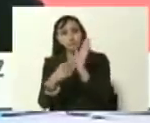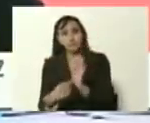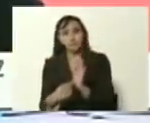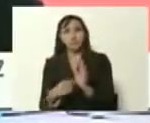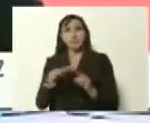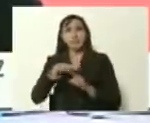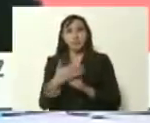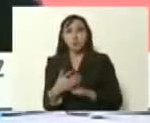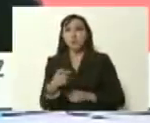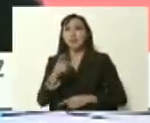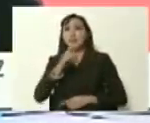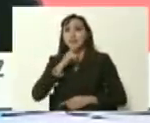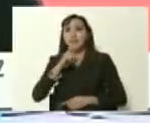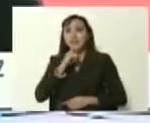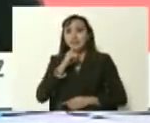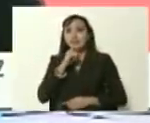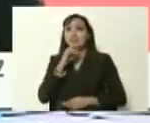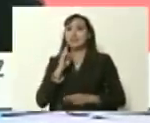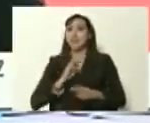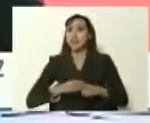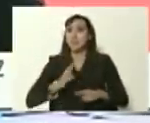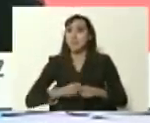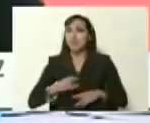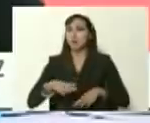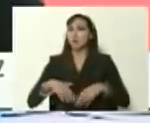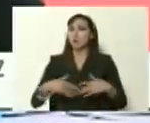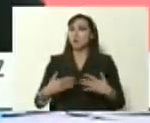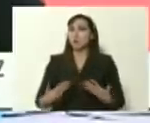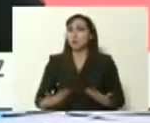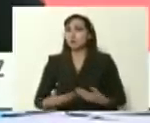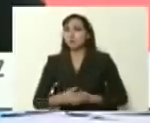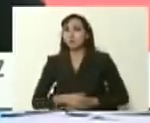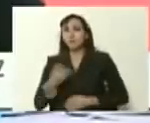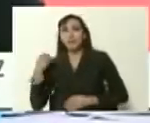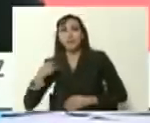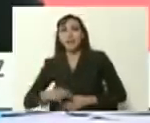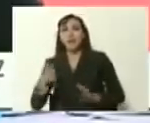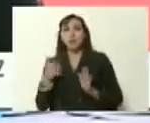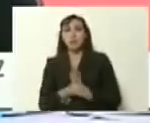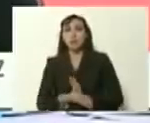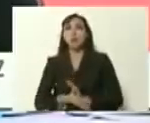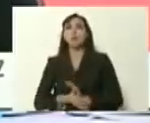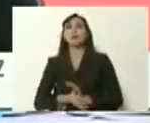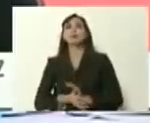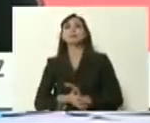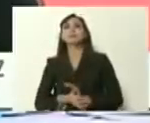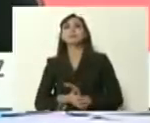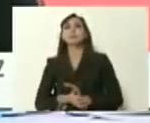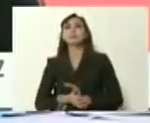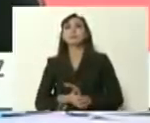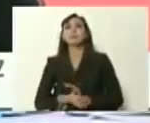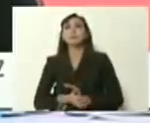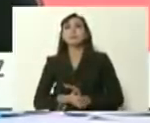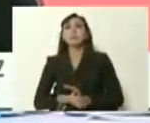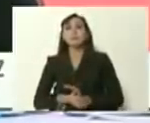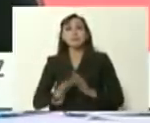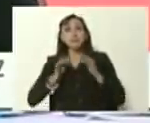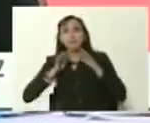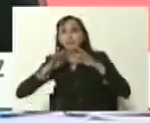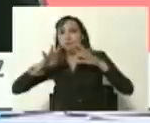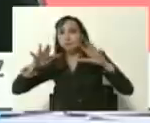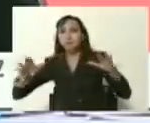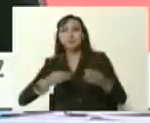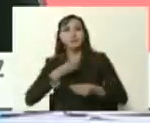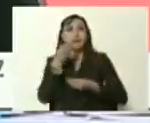situaciones tan complejas y tan graves como la tremenda polarización, el hecho de que se haya